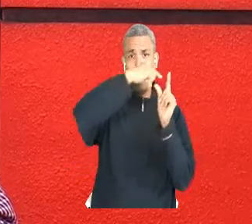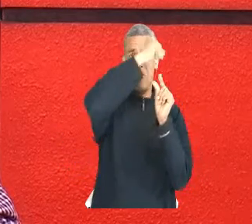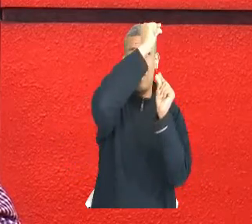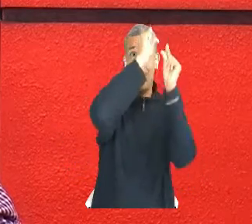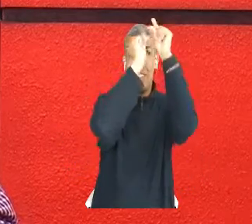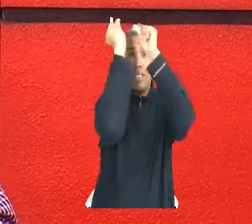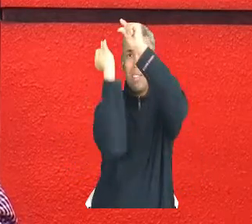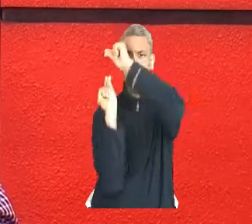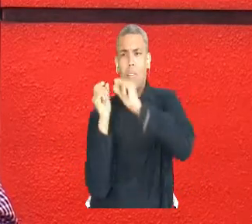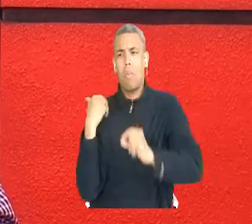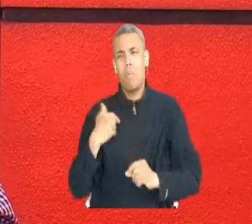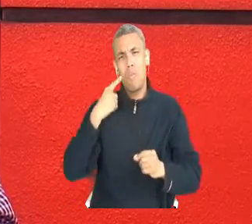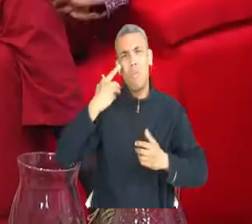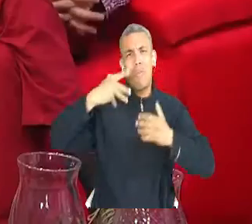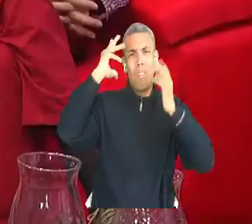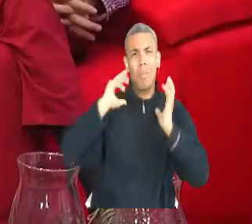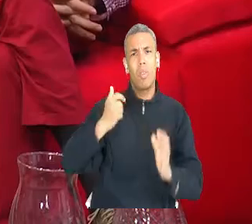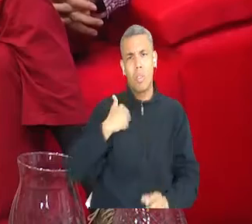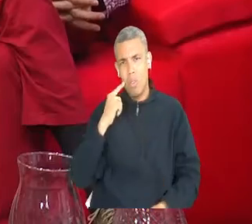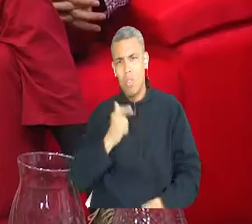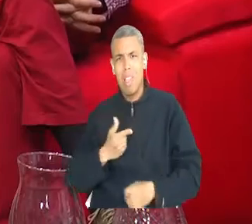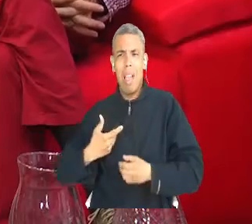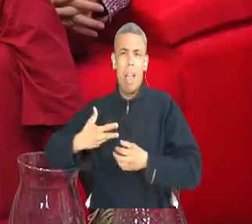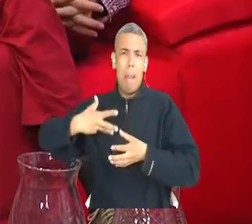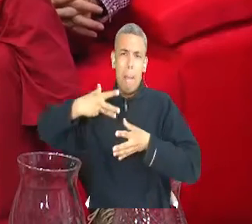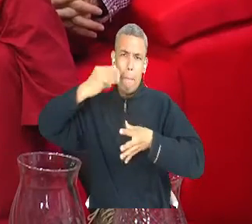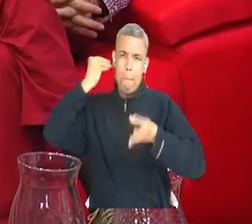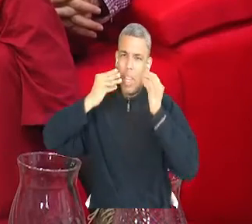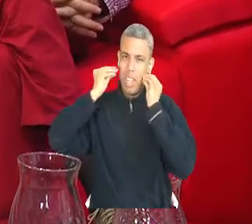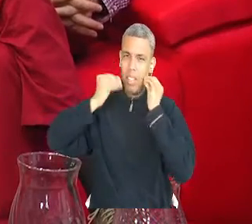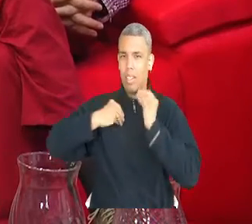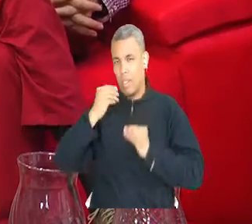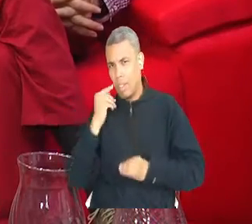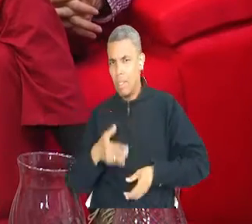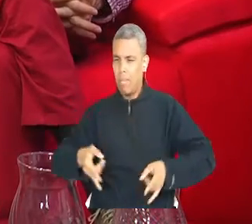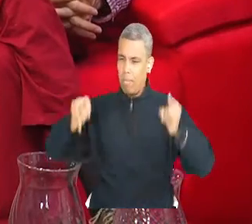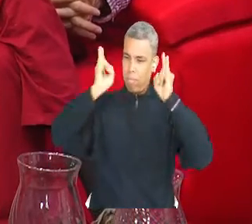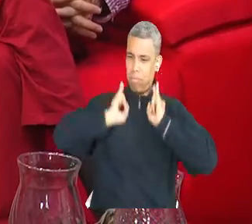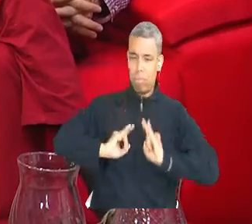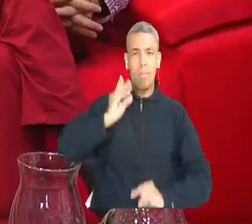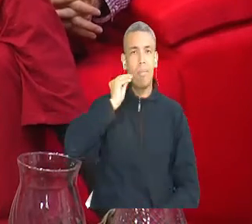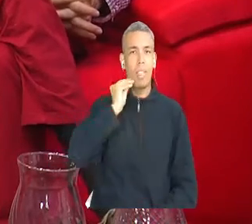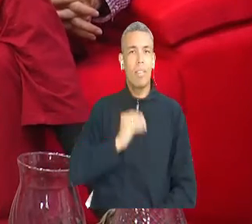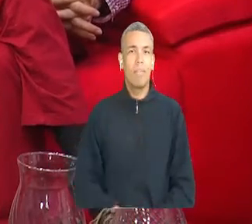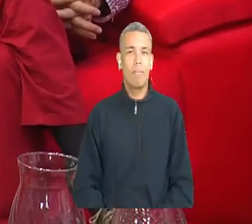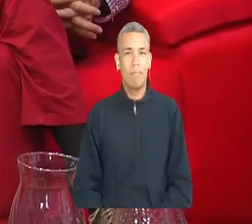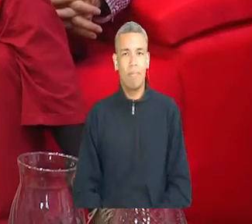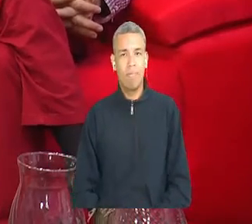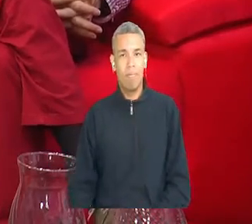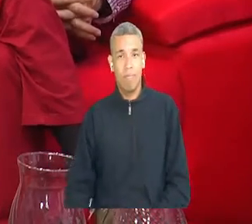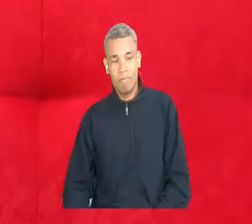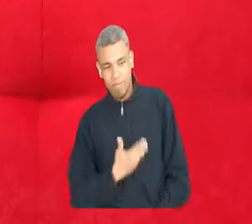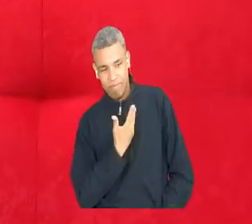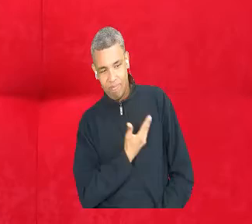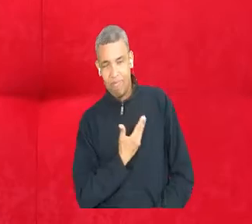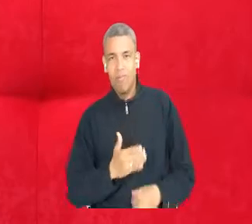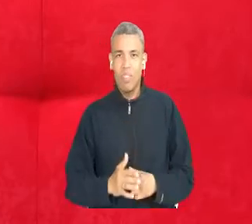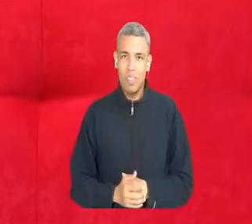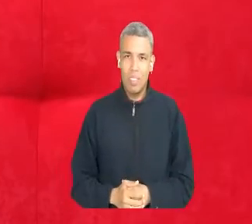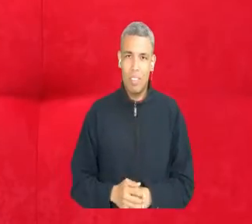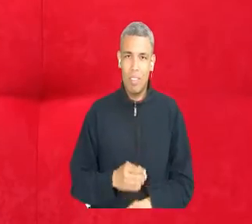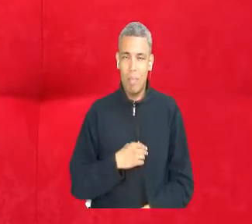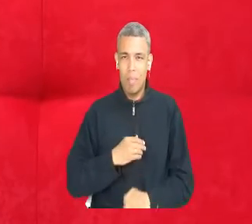de toda la hotelería en colombia bueno importante resaltar la hoja de vida de quien en estos momentos al frente de